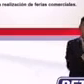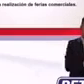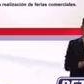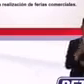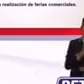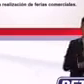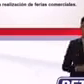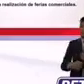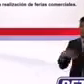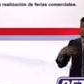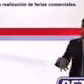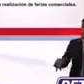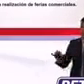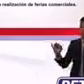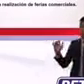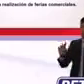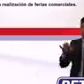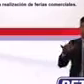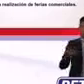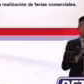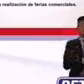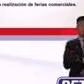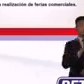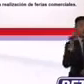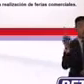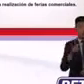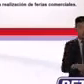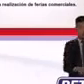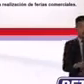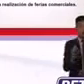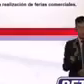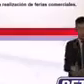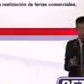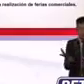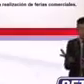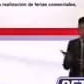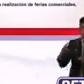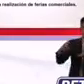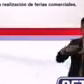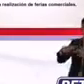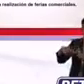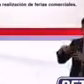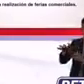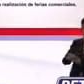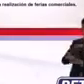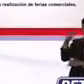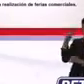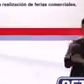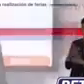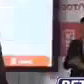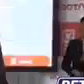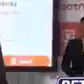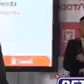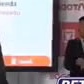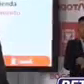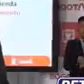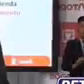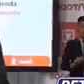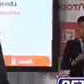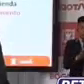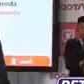popular no podrán funcionar hasta tanto no se supera la alerta roja. Lo mismo ocurre con el fútbol en la capital del país.